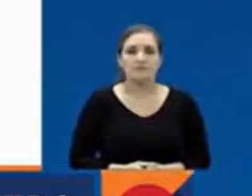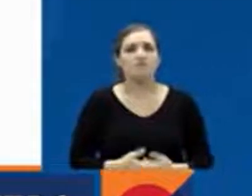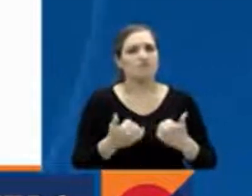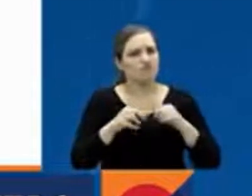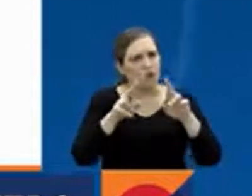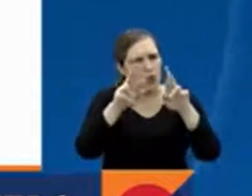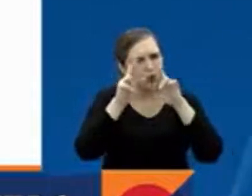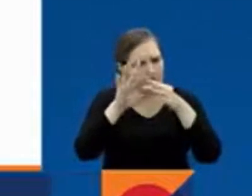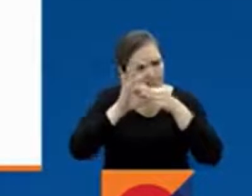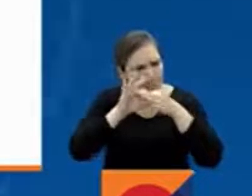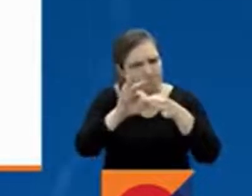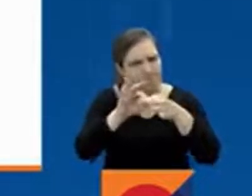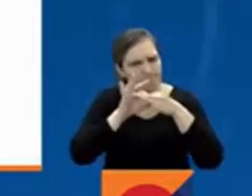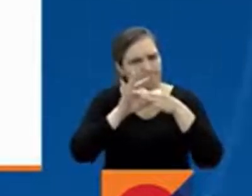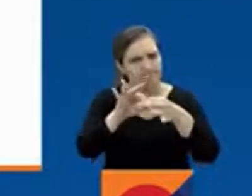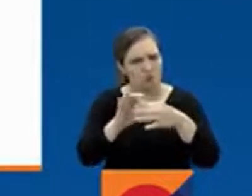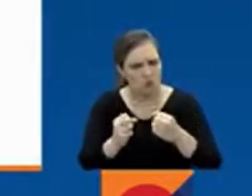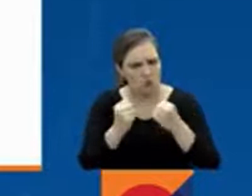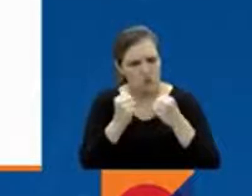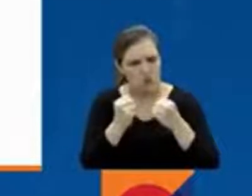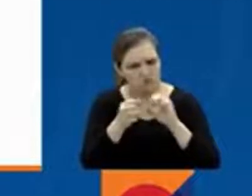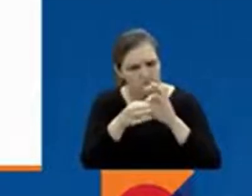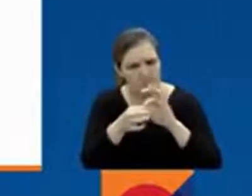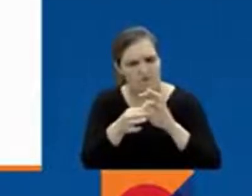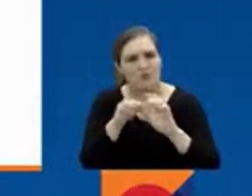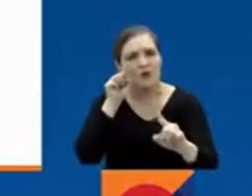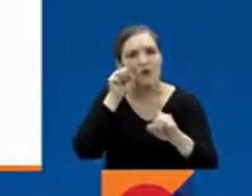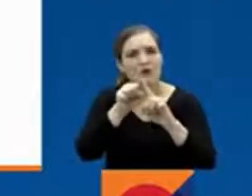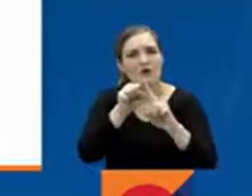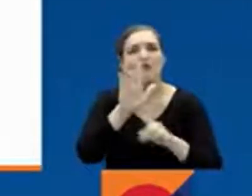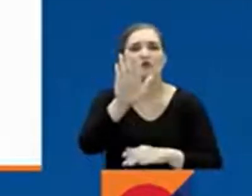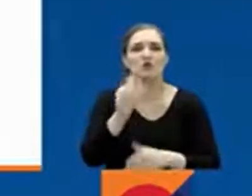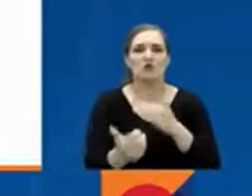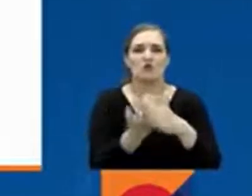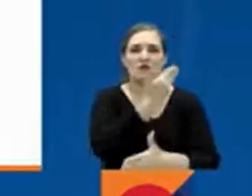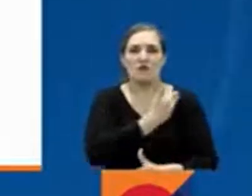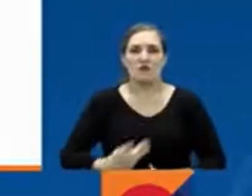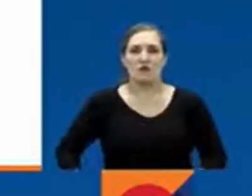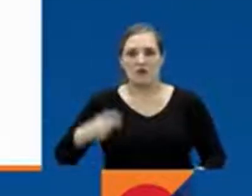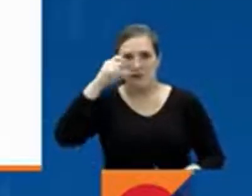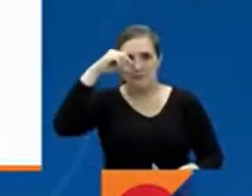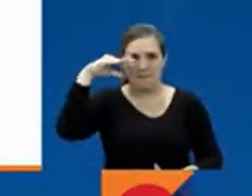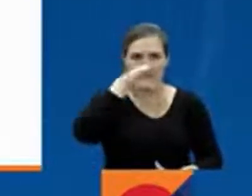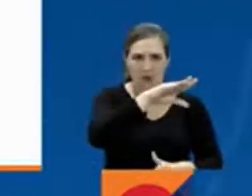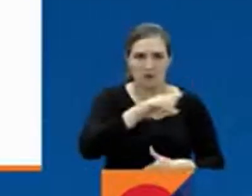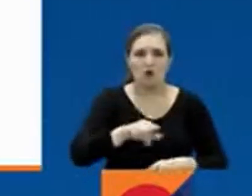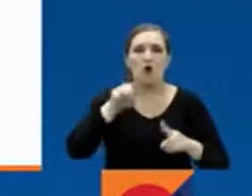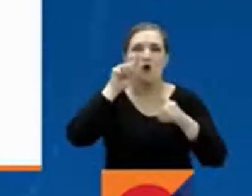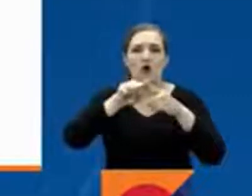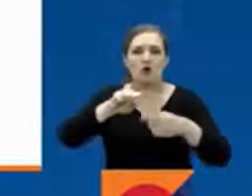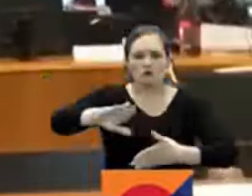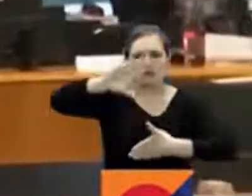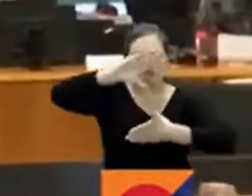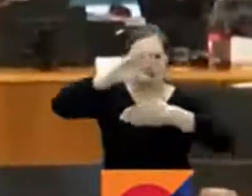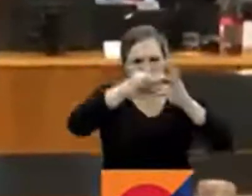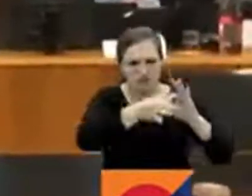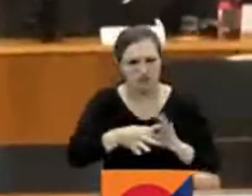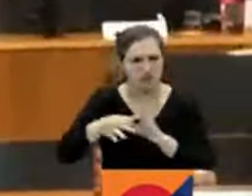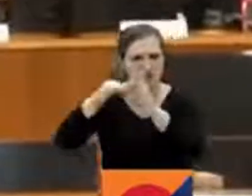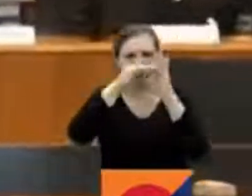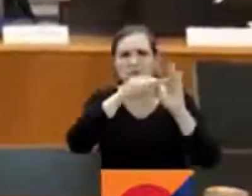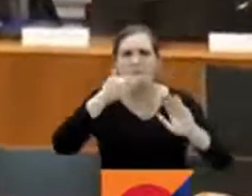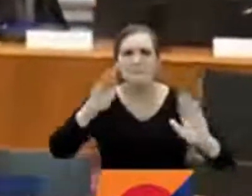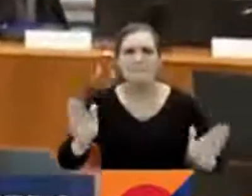sólida asociación con el presidente electo Gustavo Petro y la construcción de un hemisferio más democrático y equitativo. El